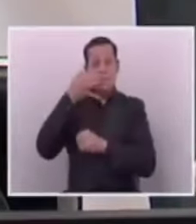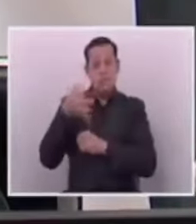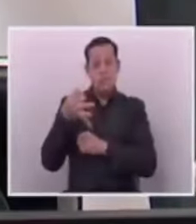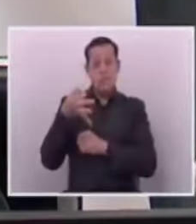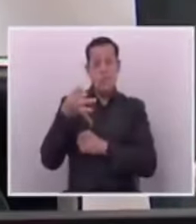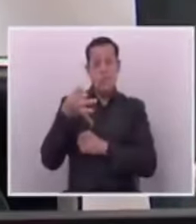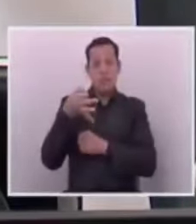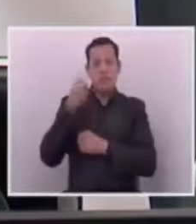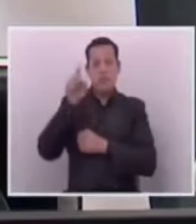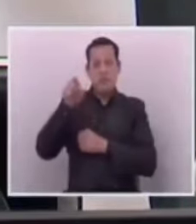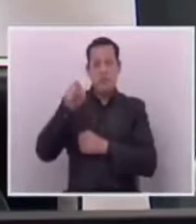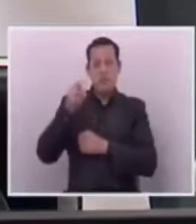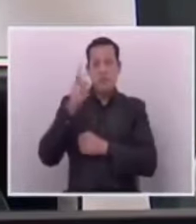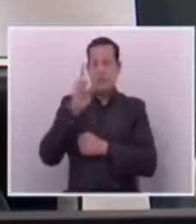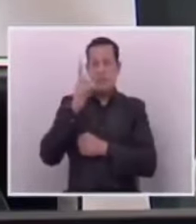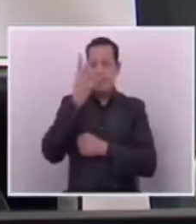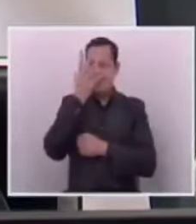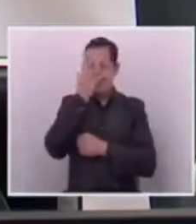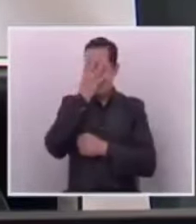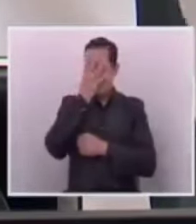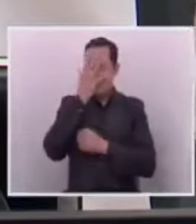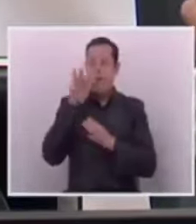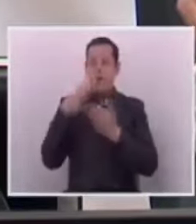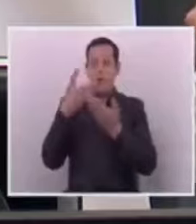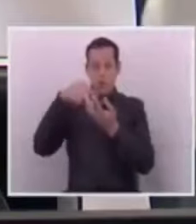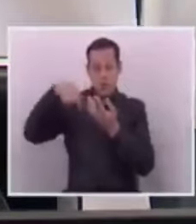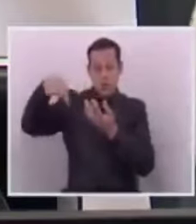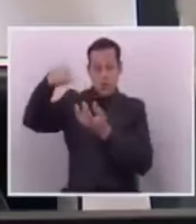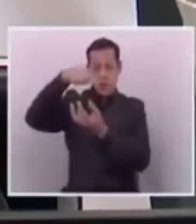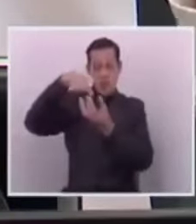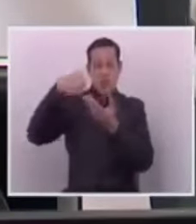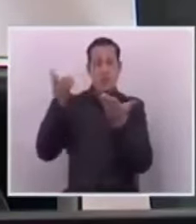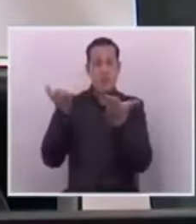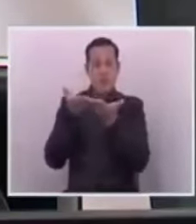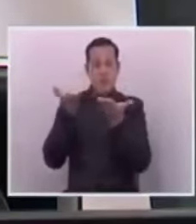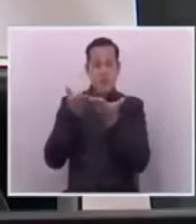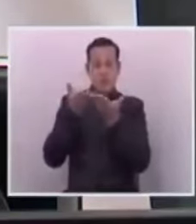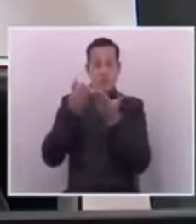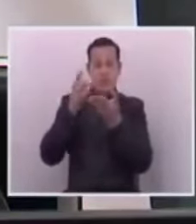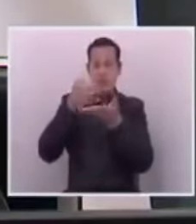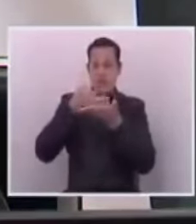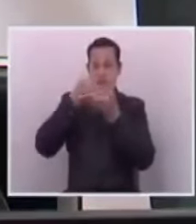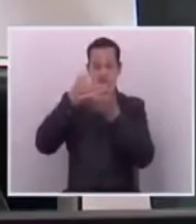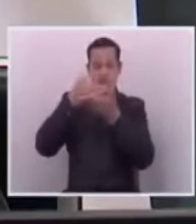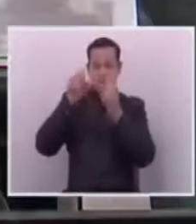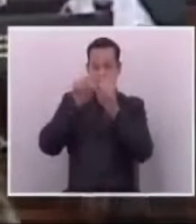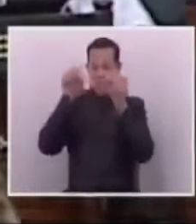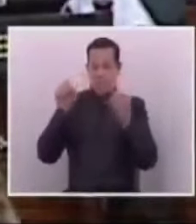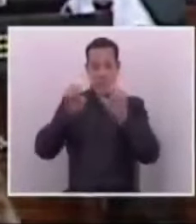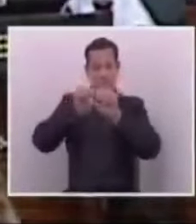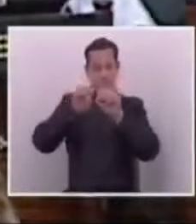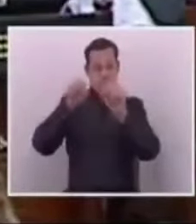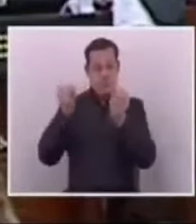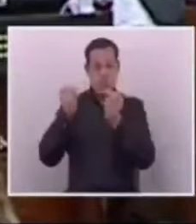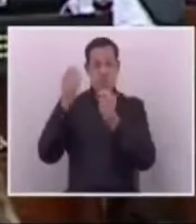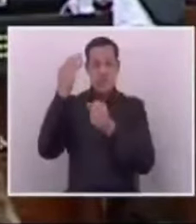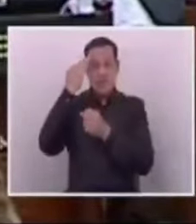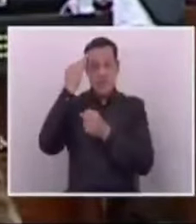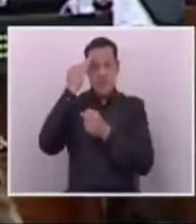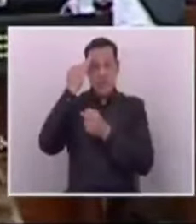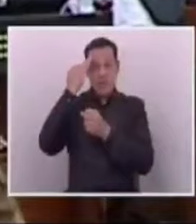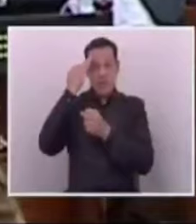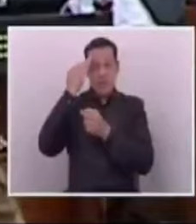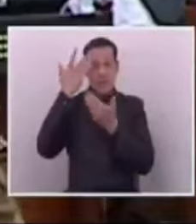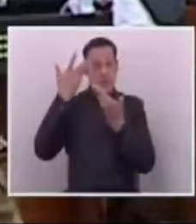defiéndenos sinvergüenzas porque ustedes generaron que se des financiara el sistema cuando sabían